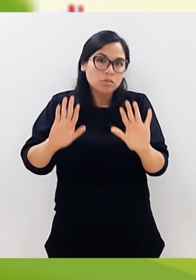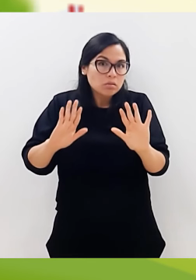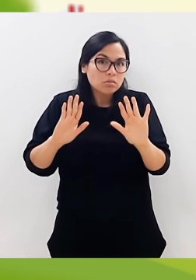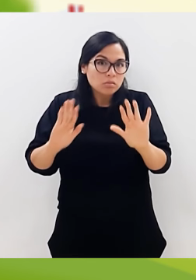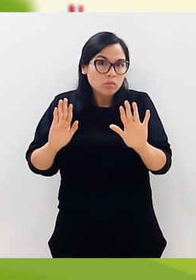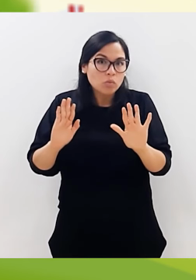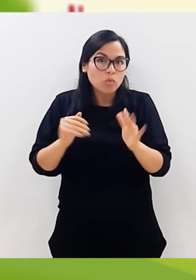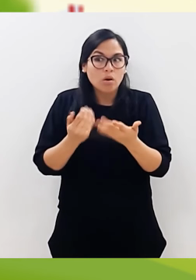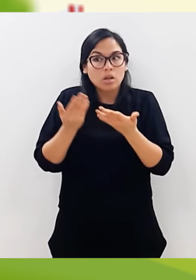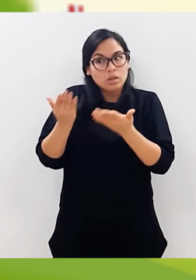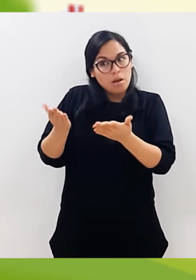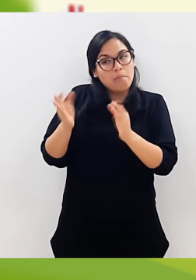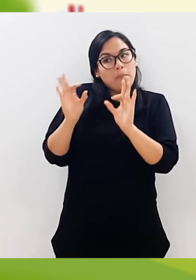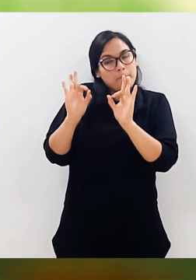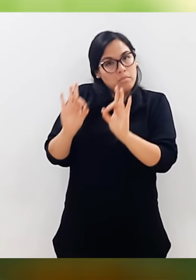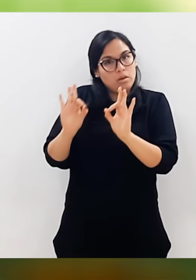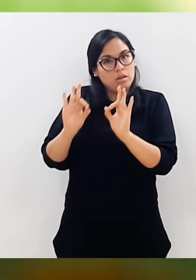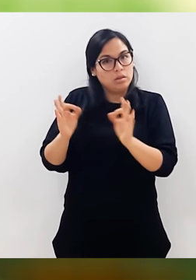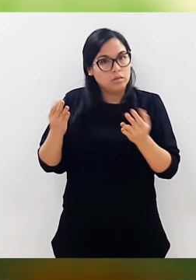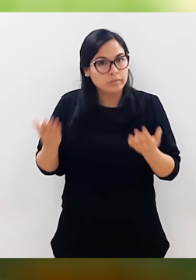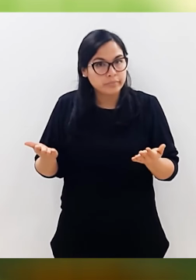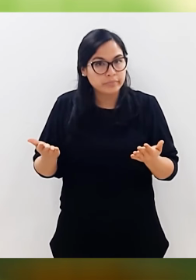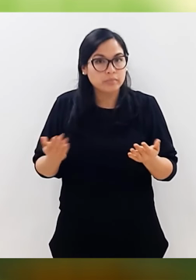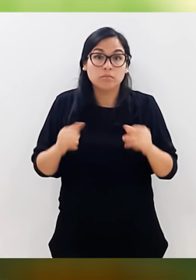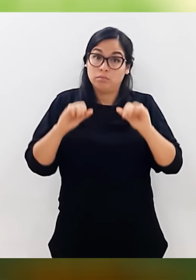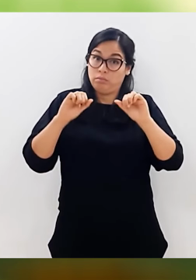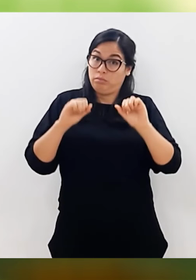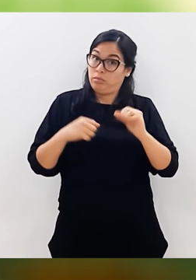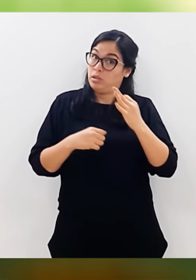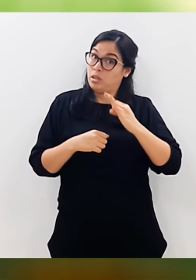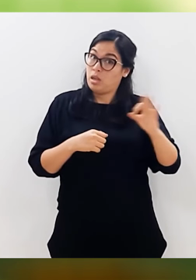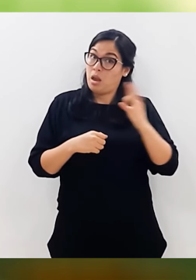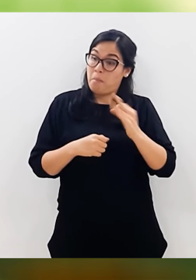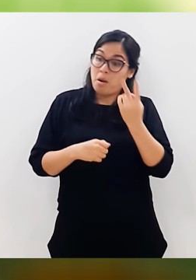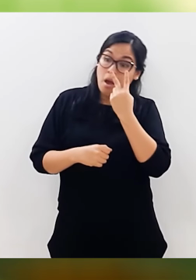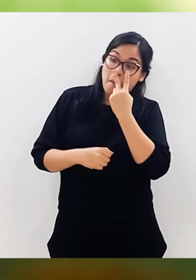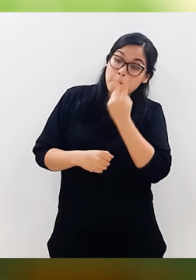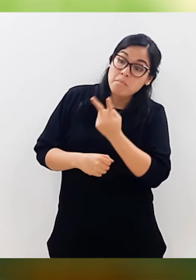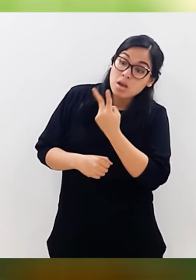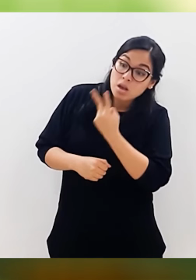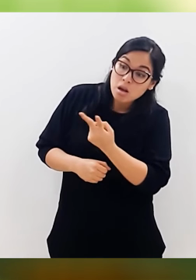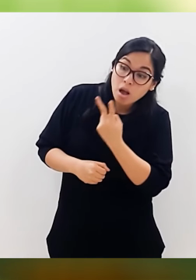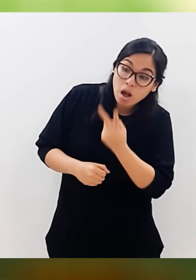resulta peligroso. Siempre hay que estar mirando.